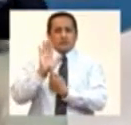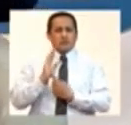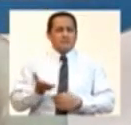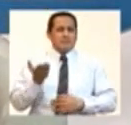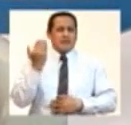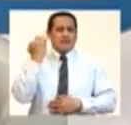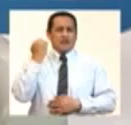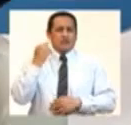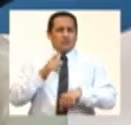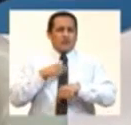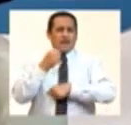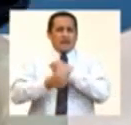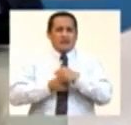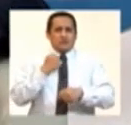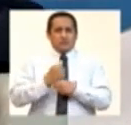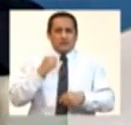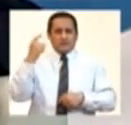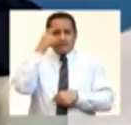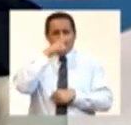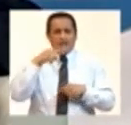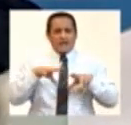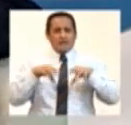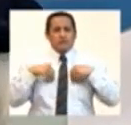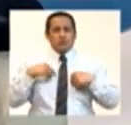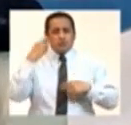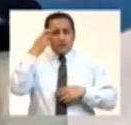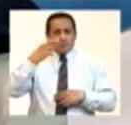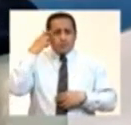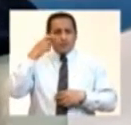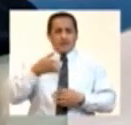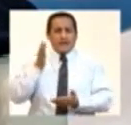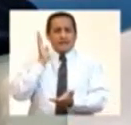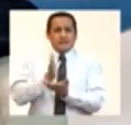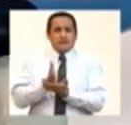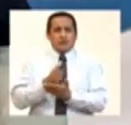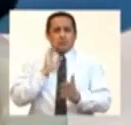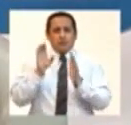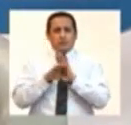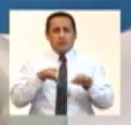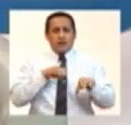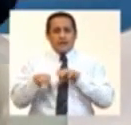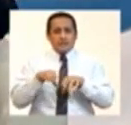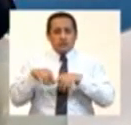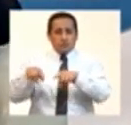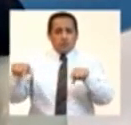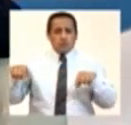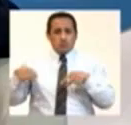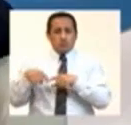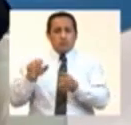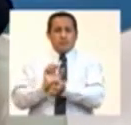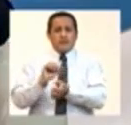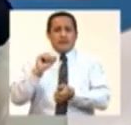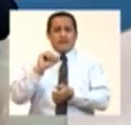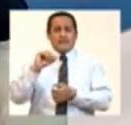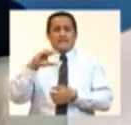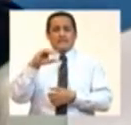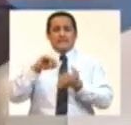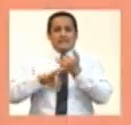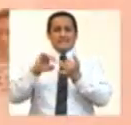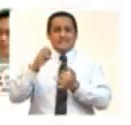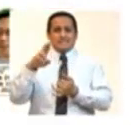estableció que en las épocas más difíciles adoptó la política penitenciaria de hacer un penal, que es el